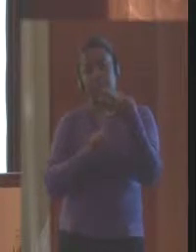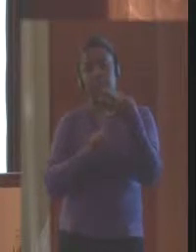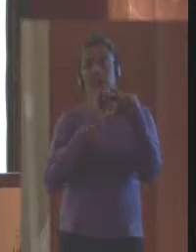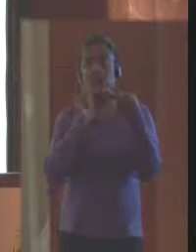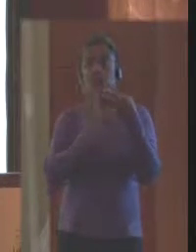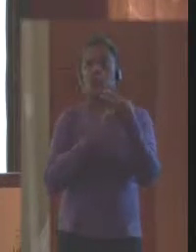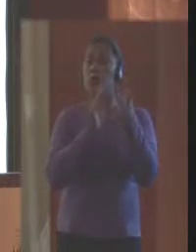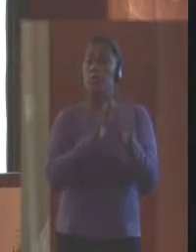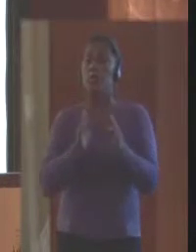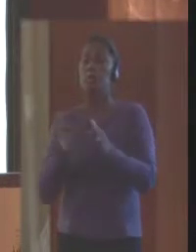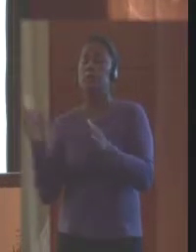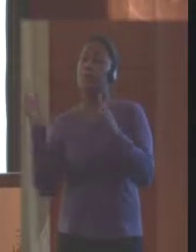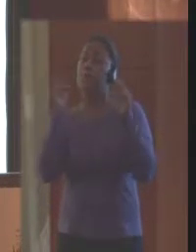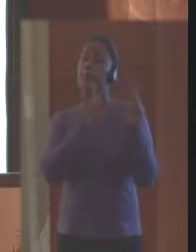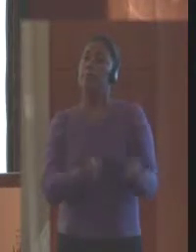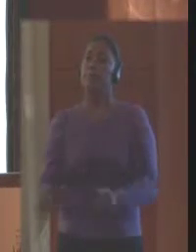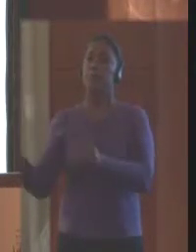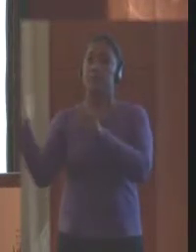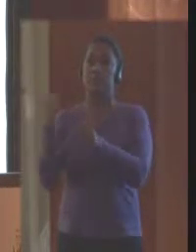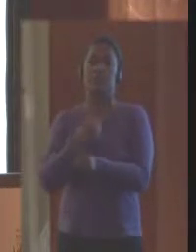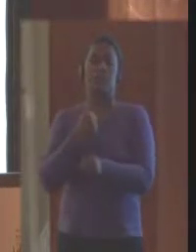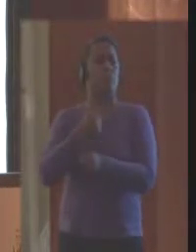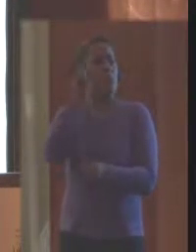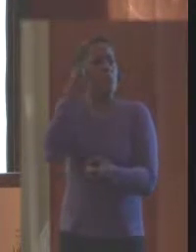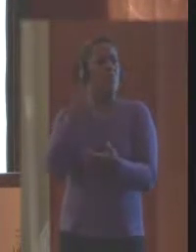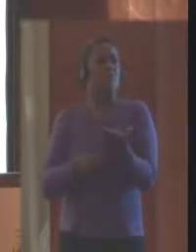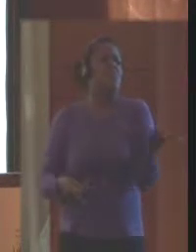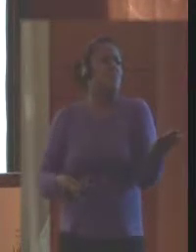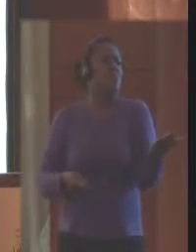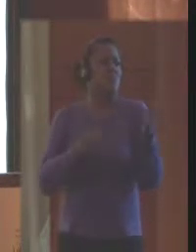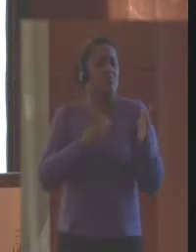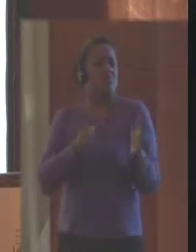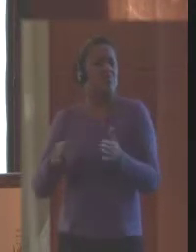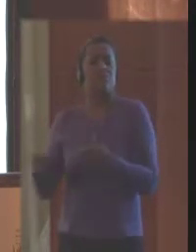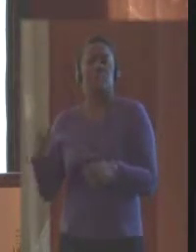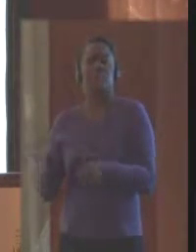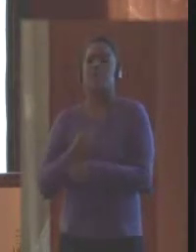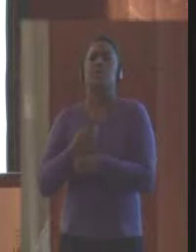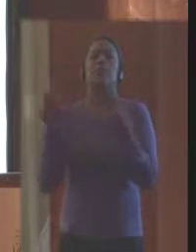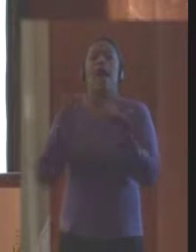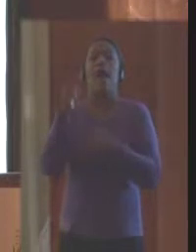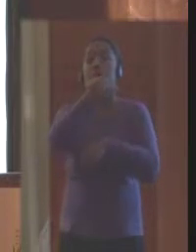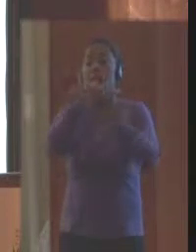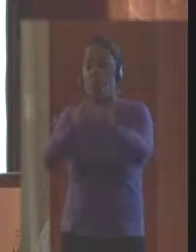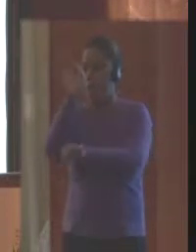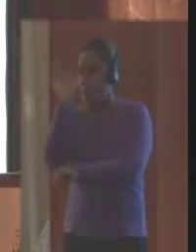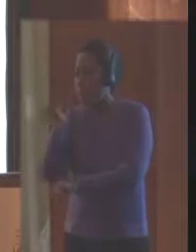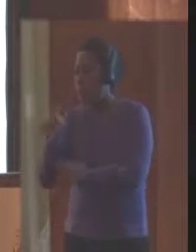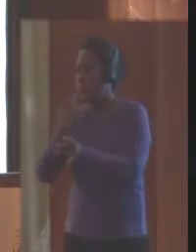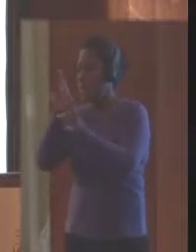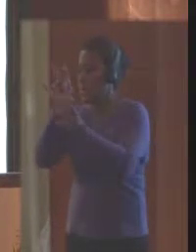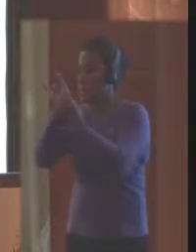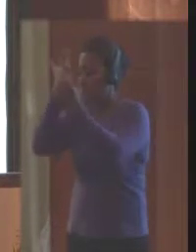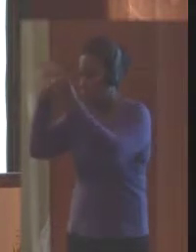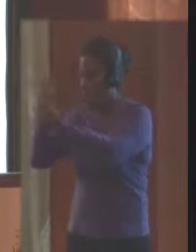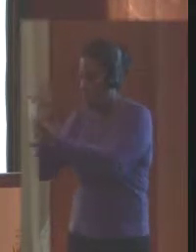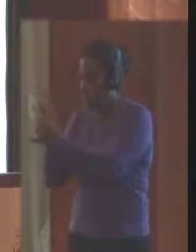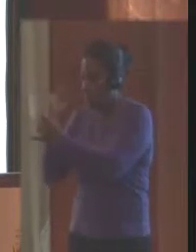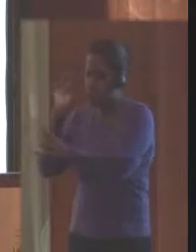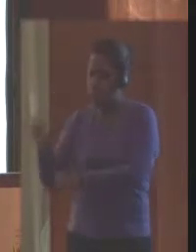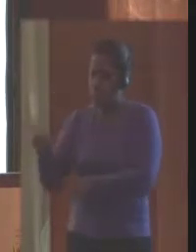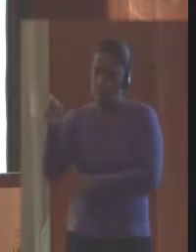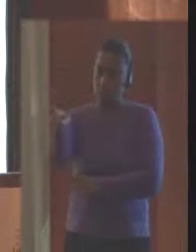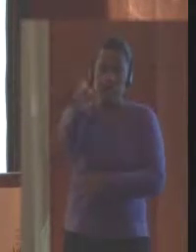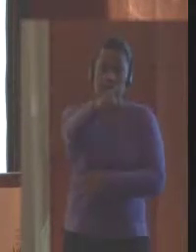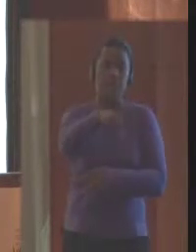de programas. ¿Para qué? Líneas de programa en zonas específicas que permitan en áreas concretas